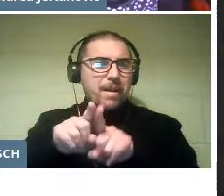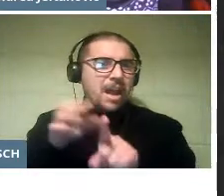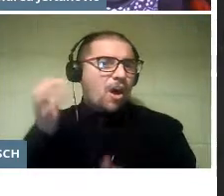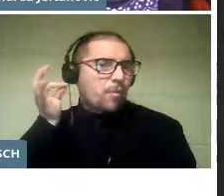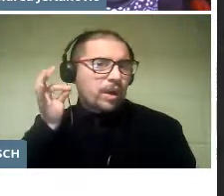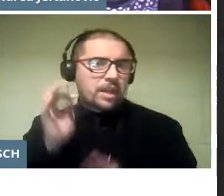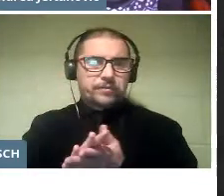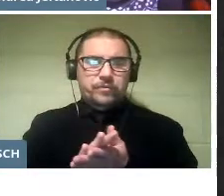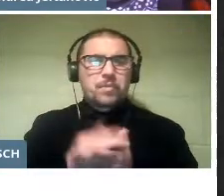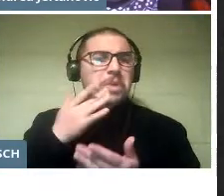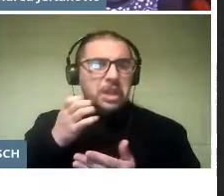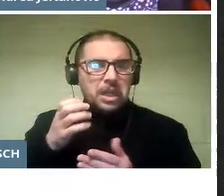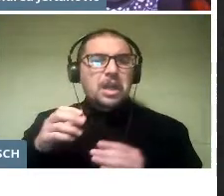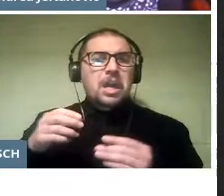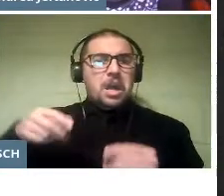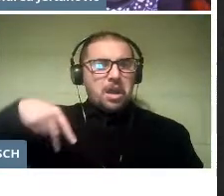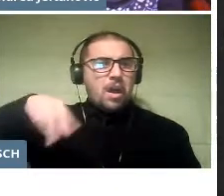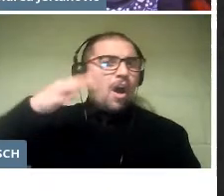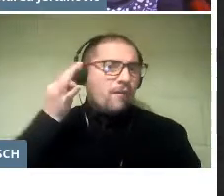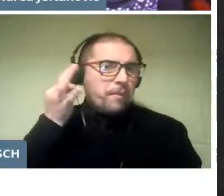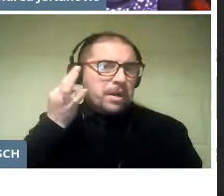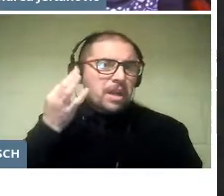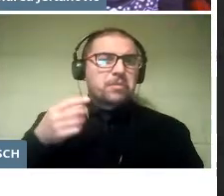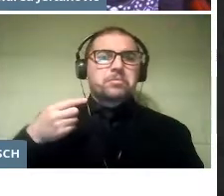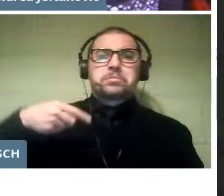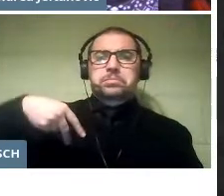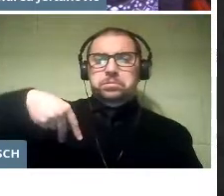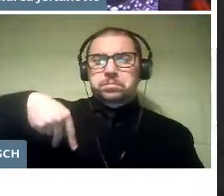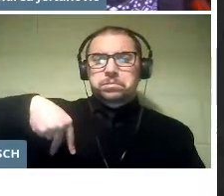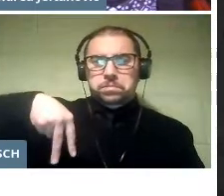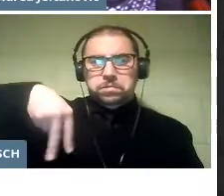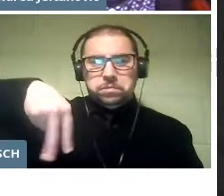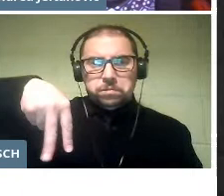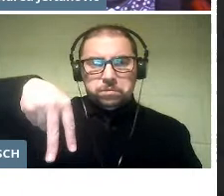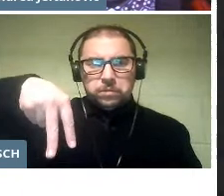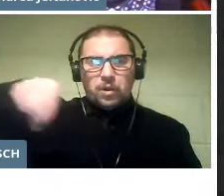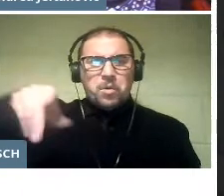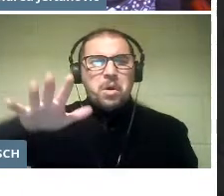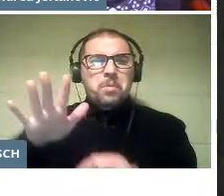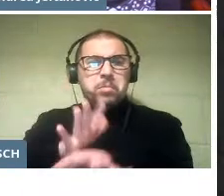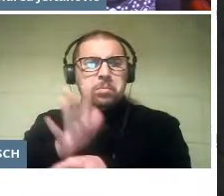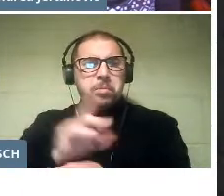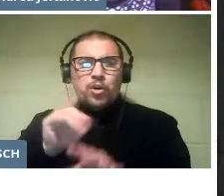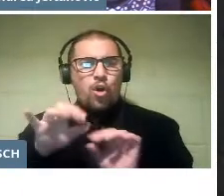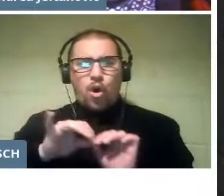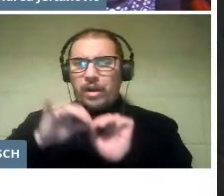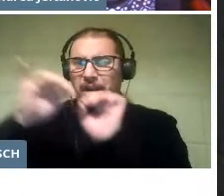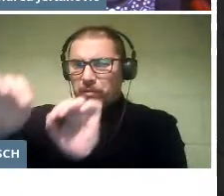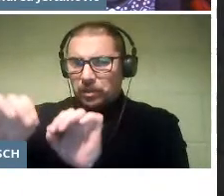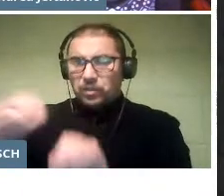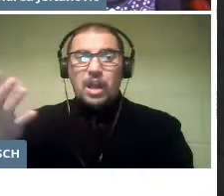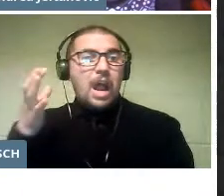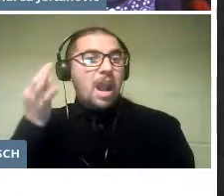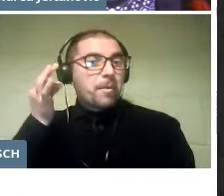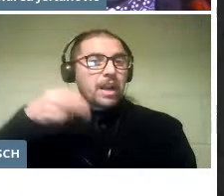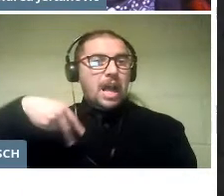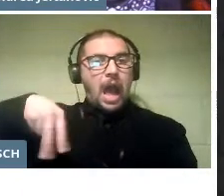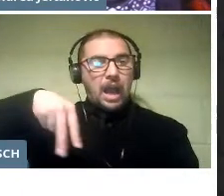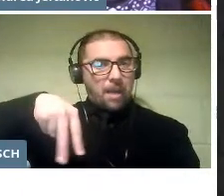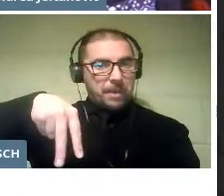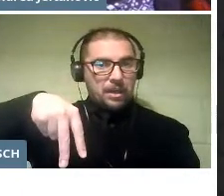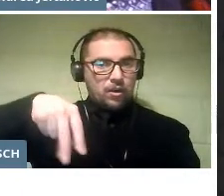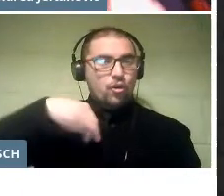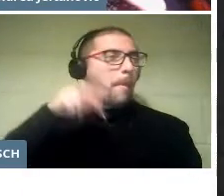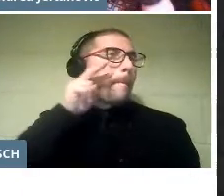caminar femenino suele ser entendido como una performance más que un transporte. Es decir, las mujeres caminan no para